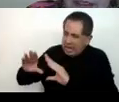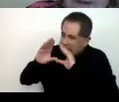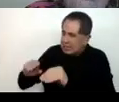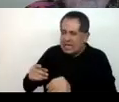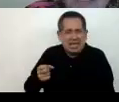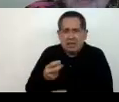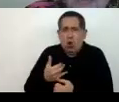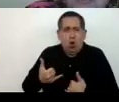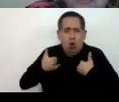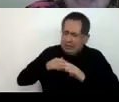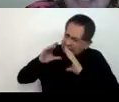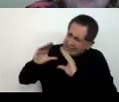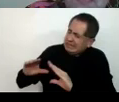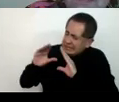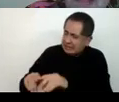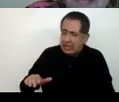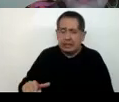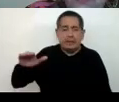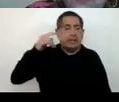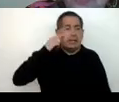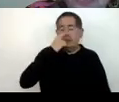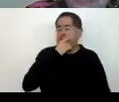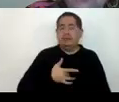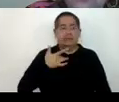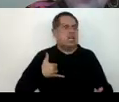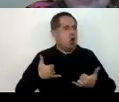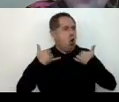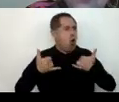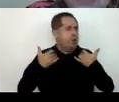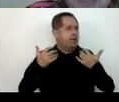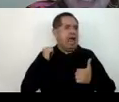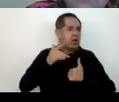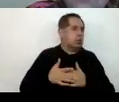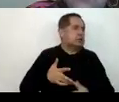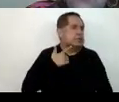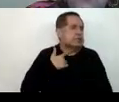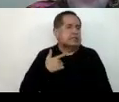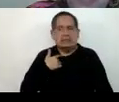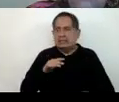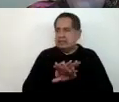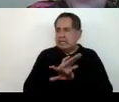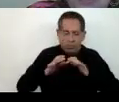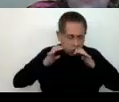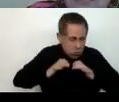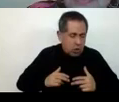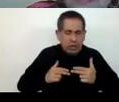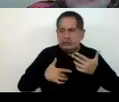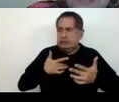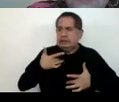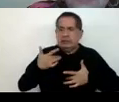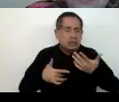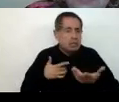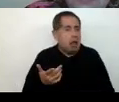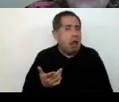edad, para que cuando llegue la pubertad, cuando lleguen los procesos de cambio hormonal, cuando llegue la